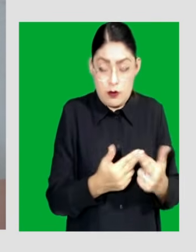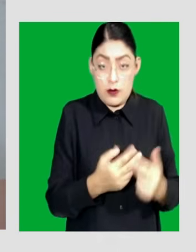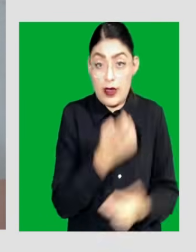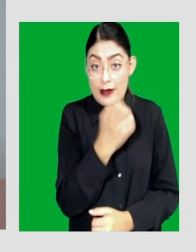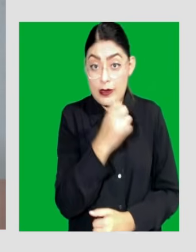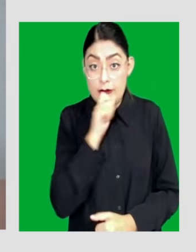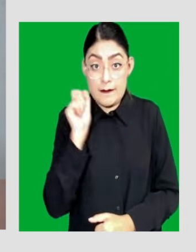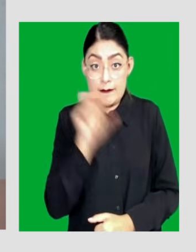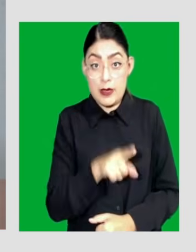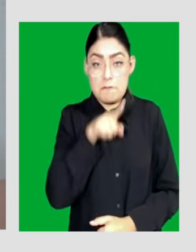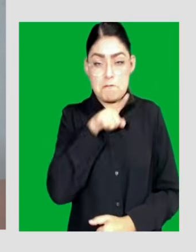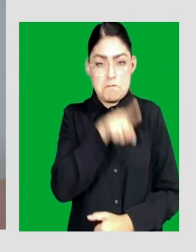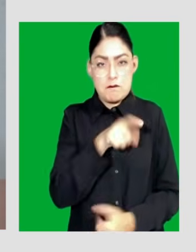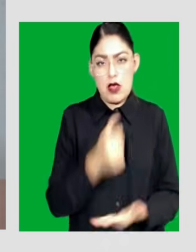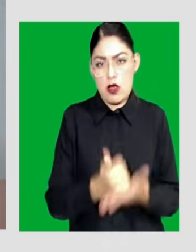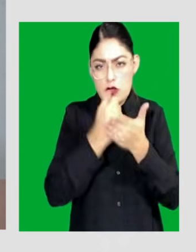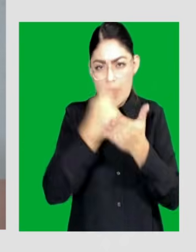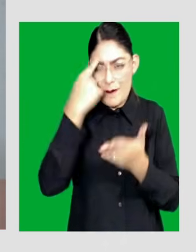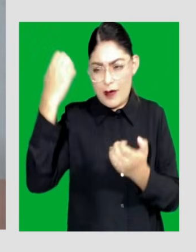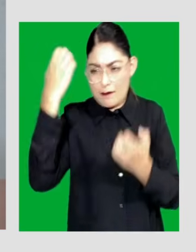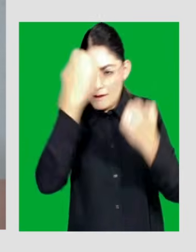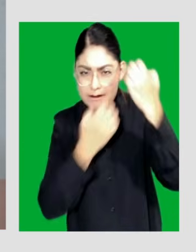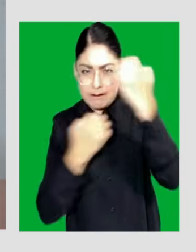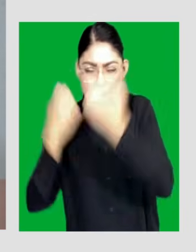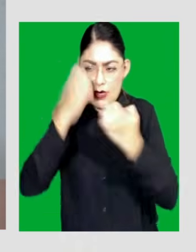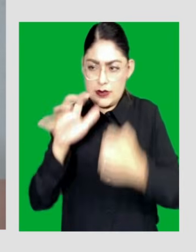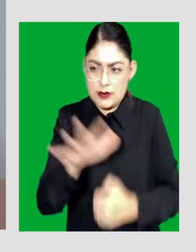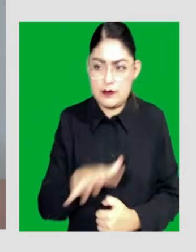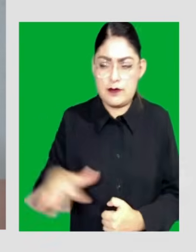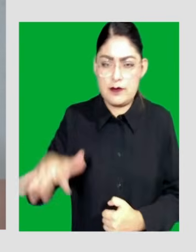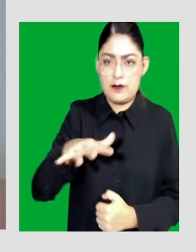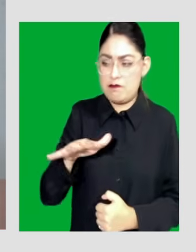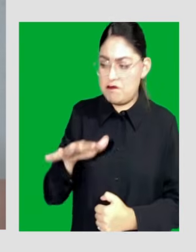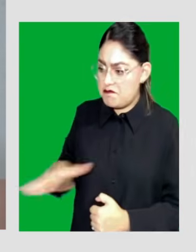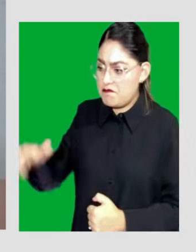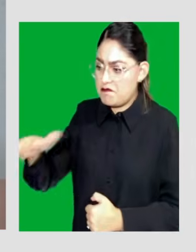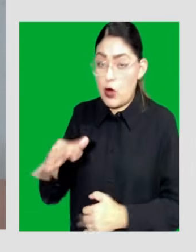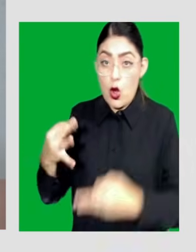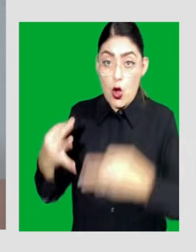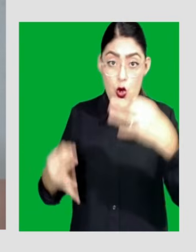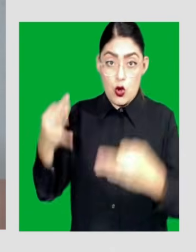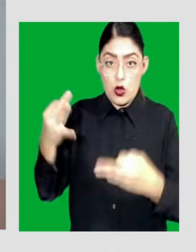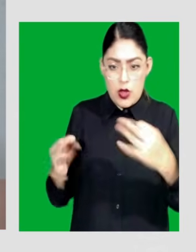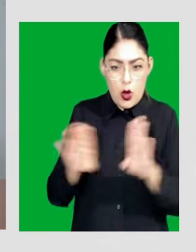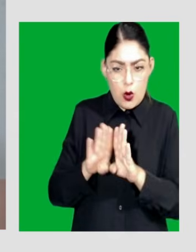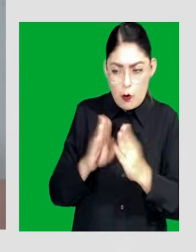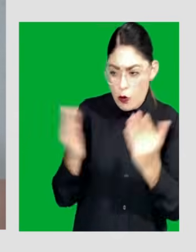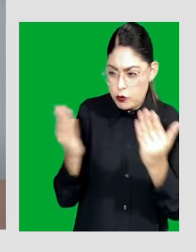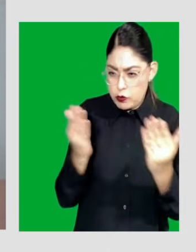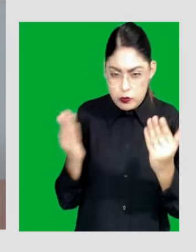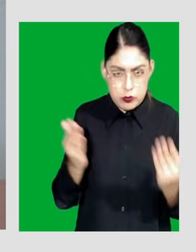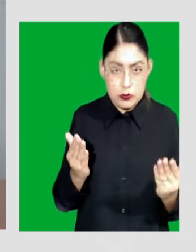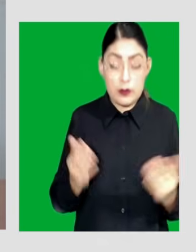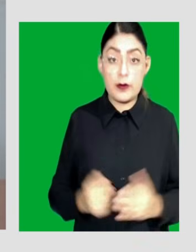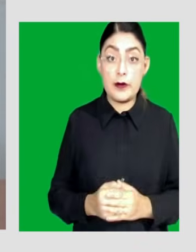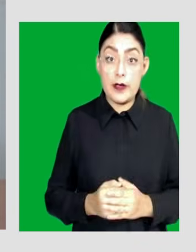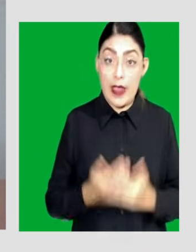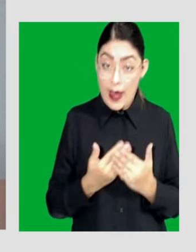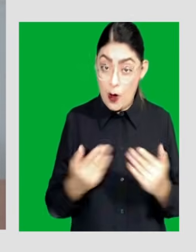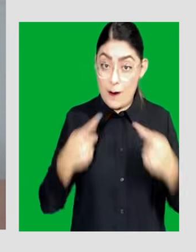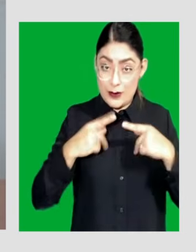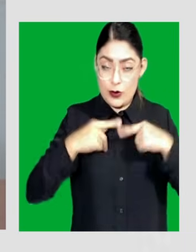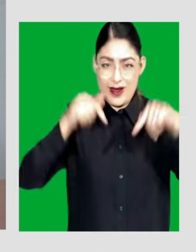rasgos geográficos relevantes en distintas situaciones judiciales. Los participantes en este